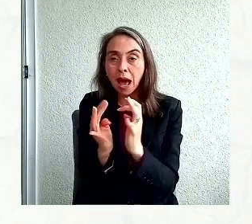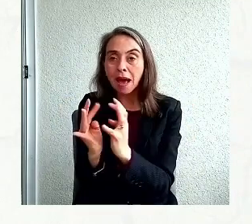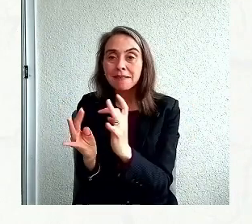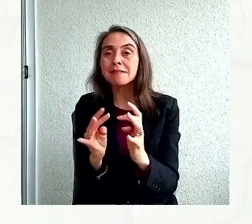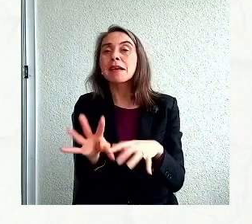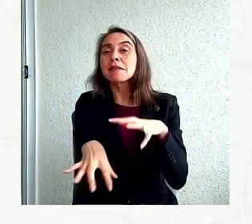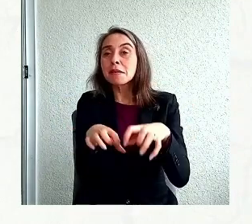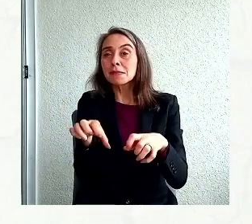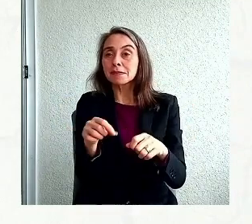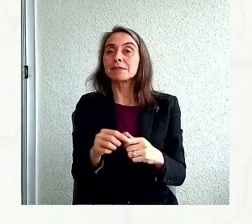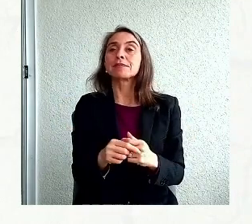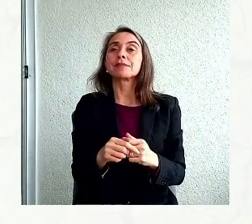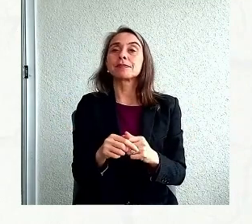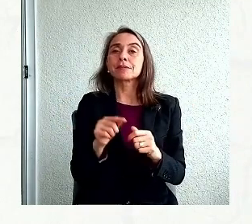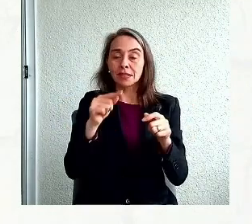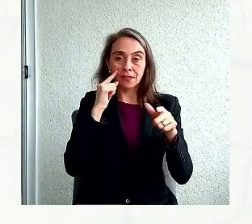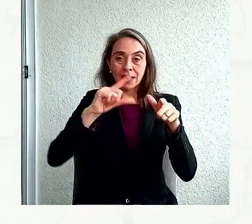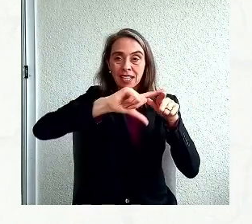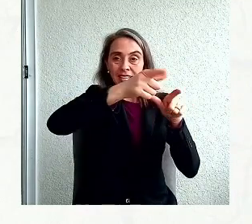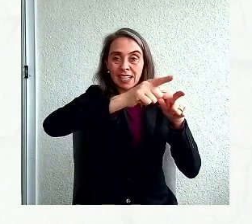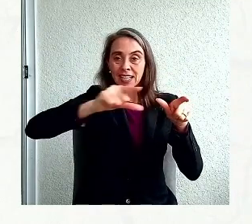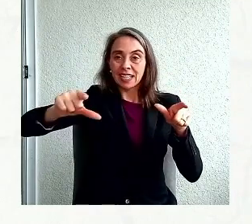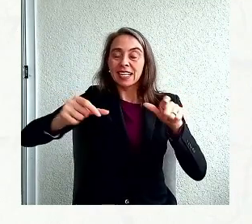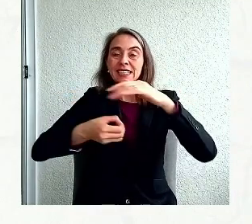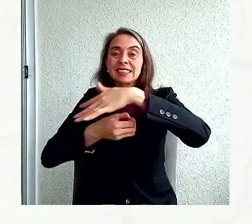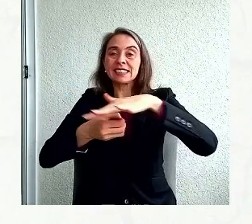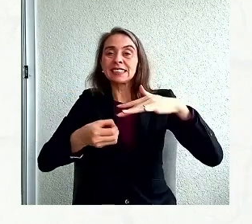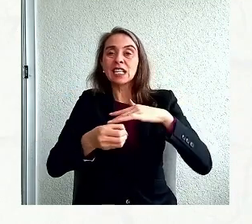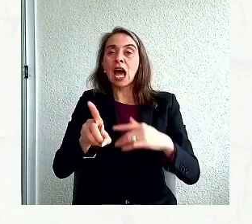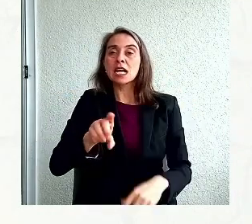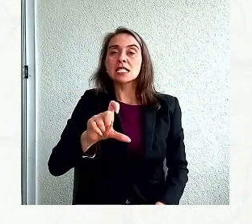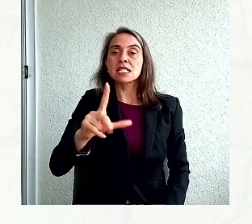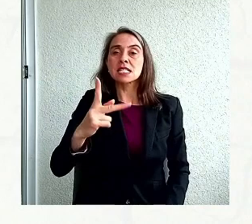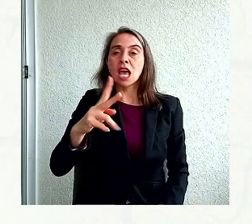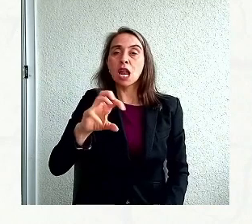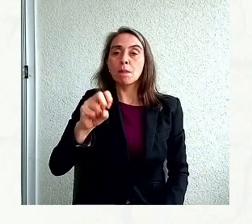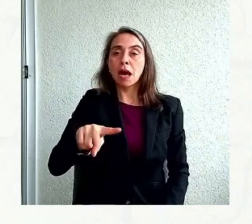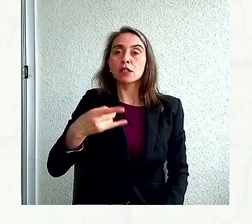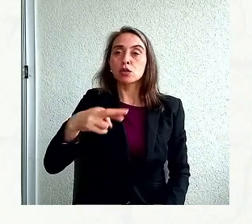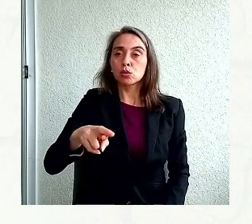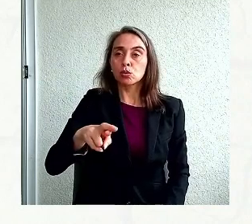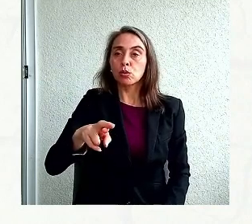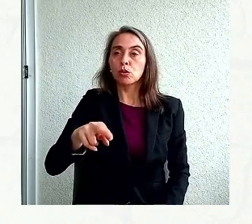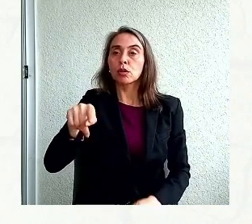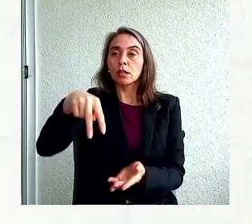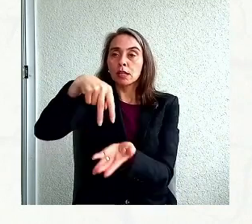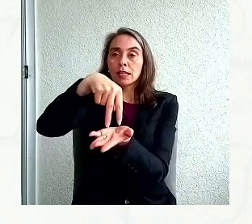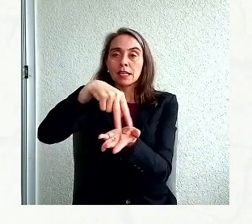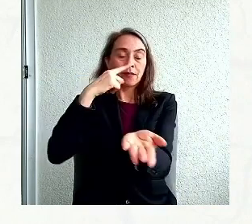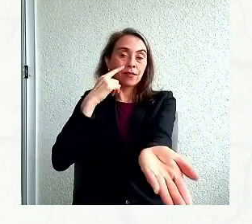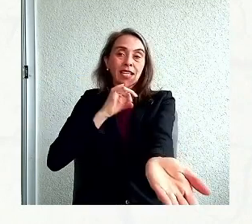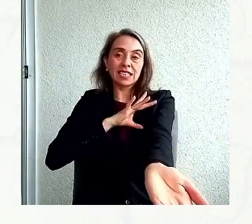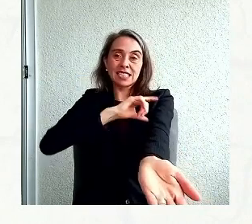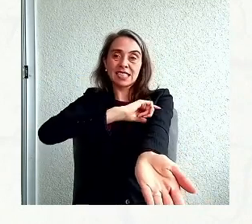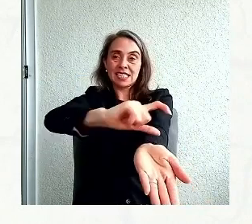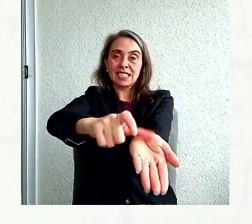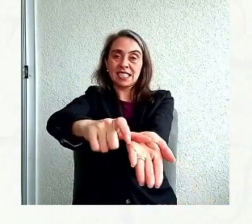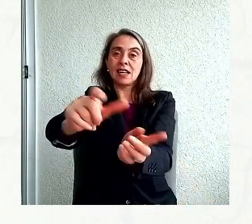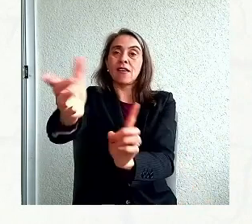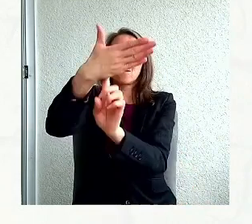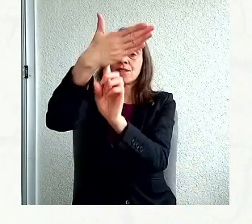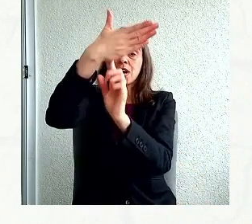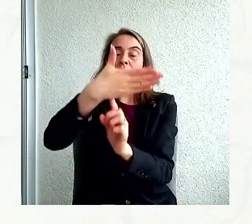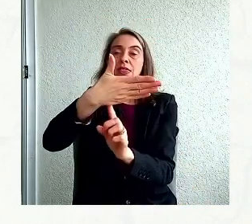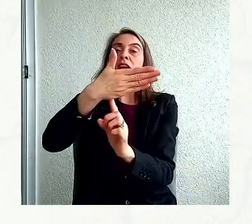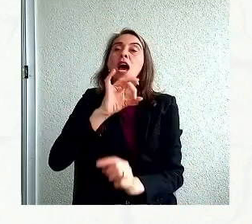Sur, ¿no es cierto? Y nosotros estamos por acá, Chile está en esta área. Y en azul se muestra lo que está actualmente libre de